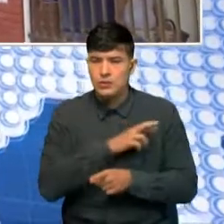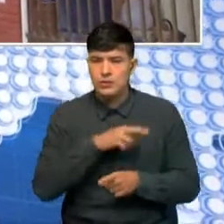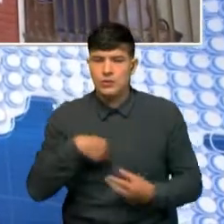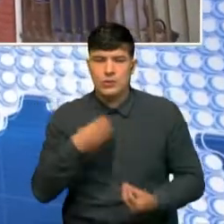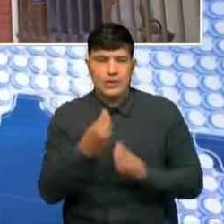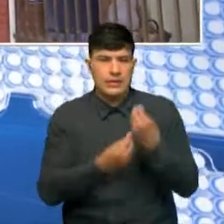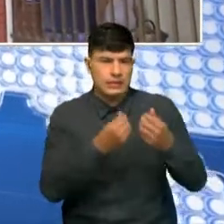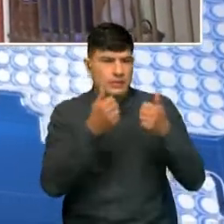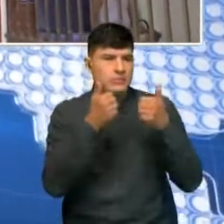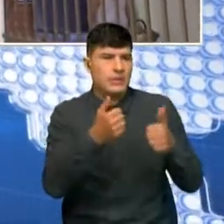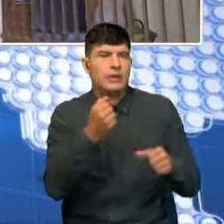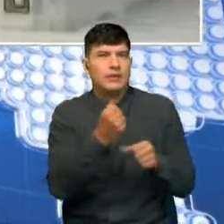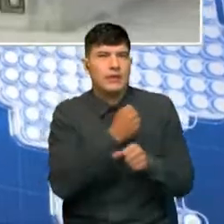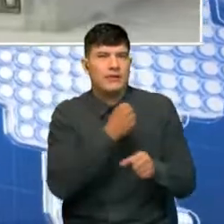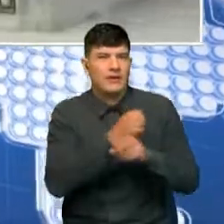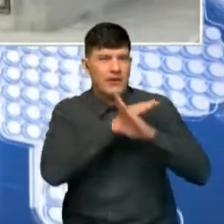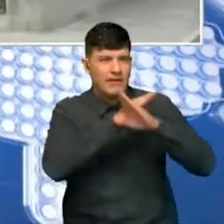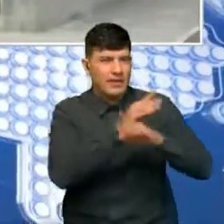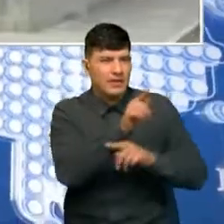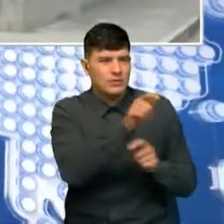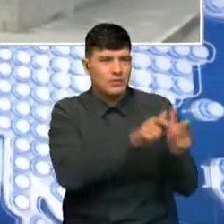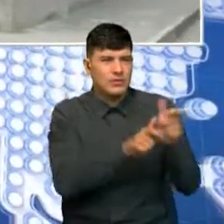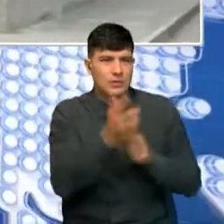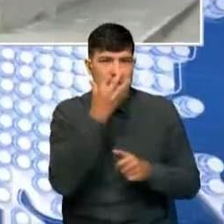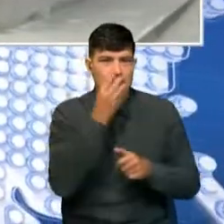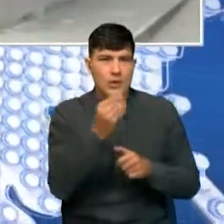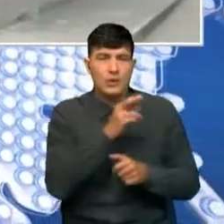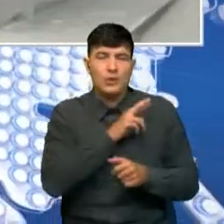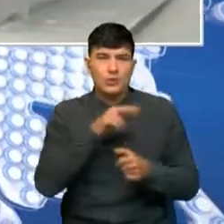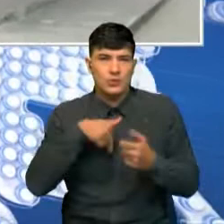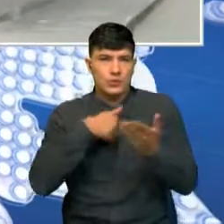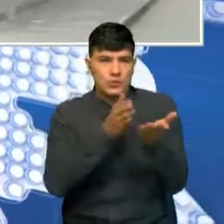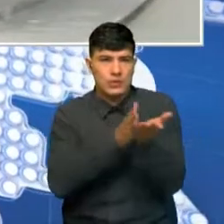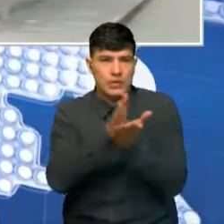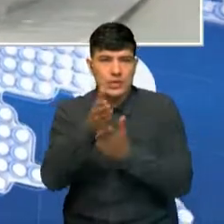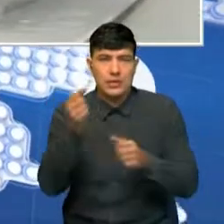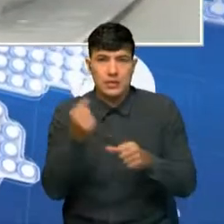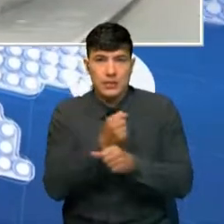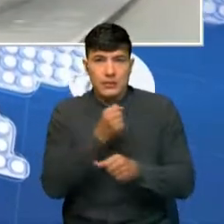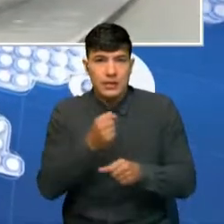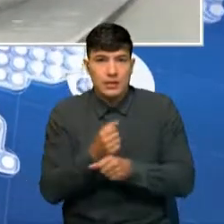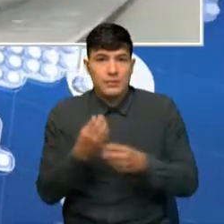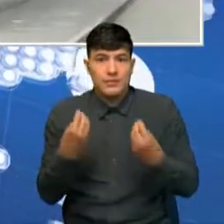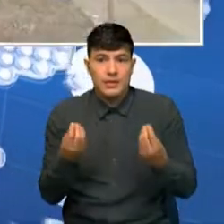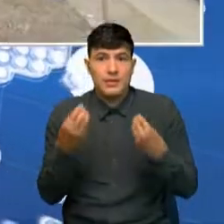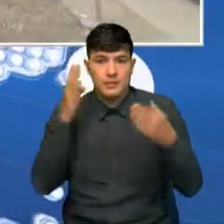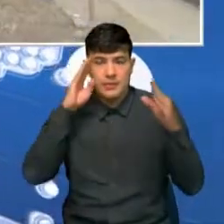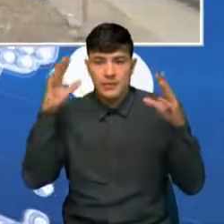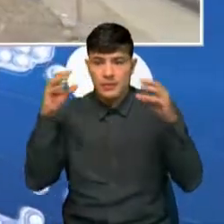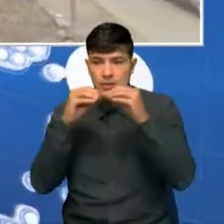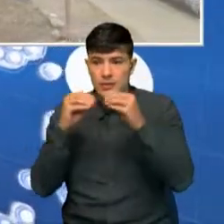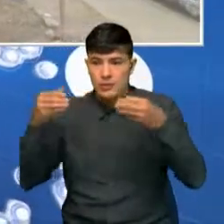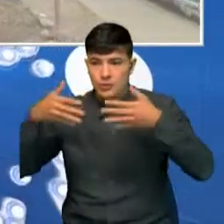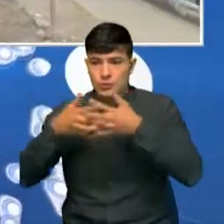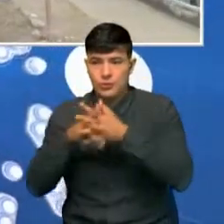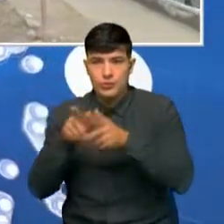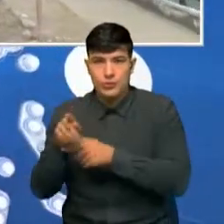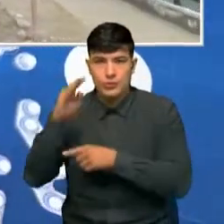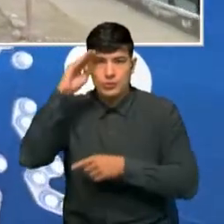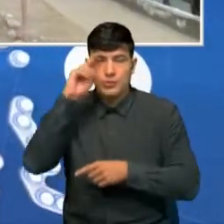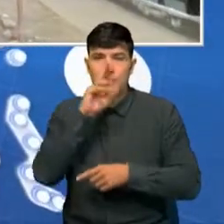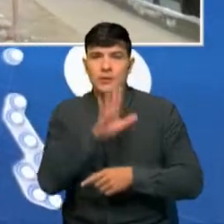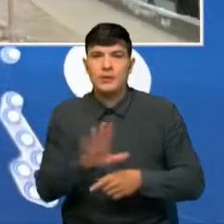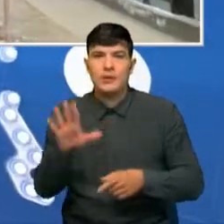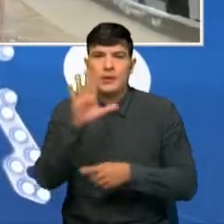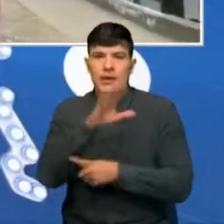en contra de aquellos delincuentes, vamos a seguir trabajando por intermedio de nuestros policías de los cuadrantes y apoyando